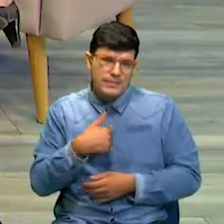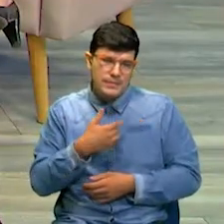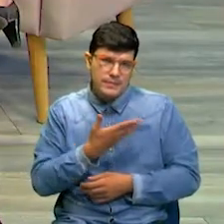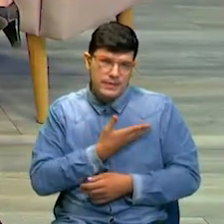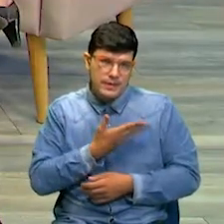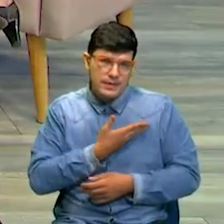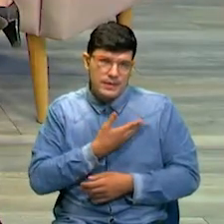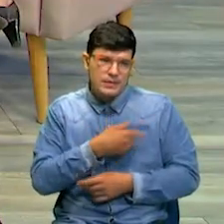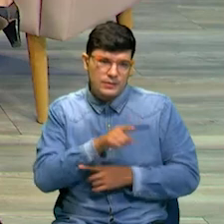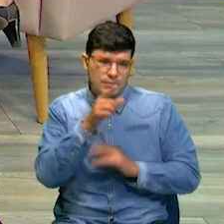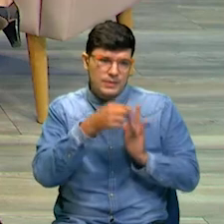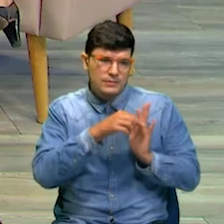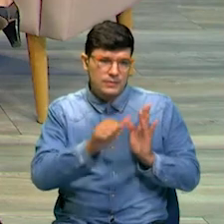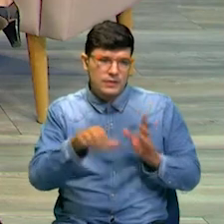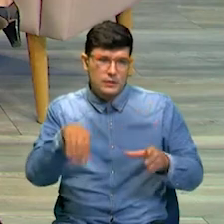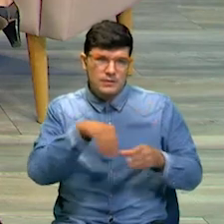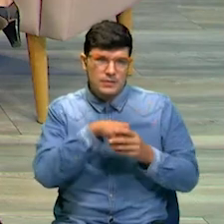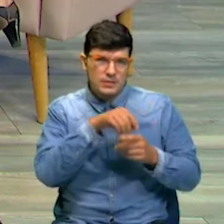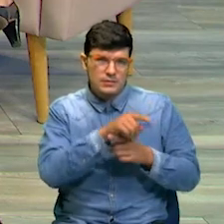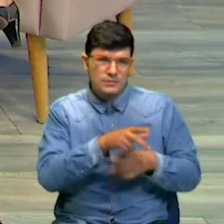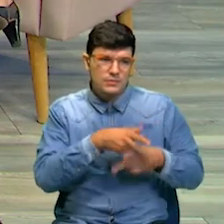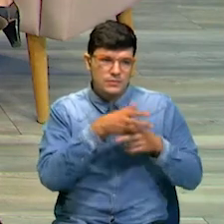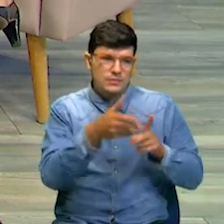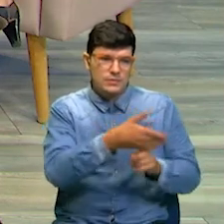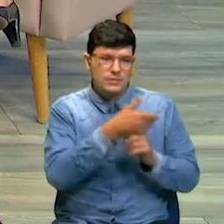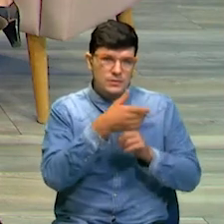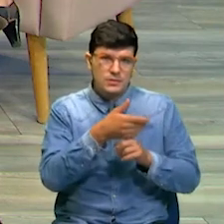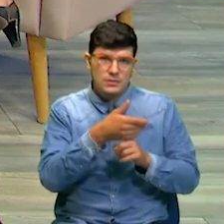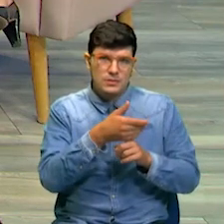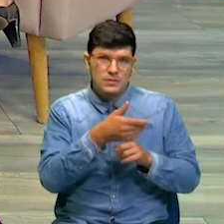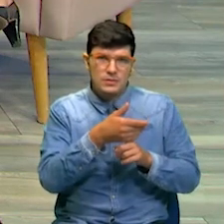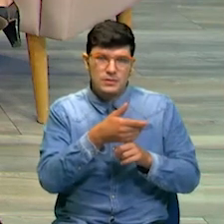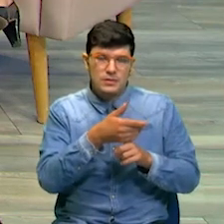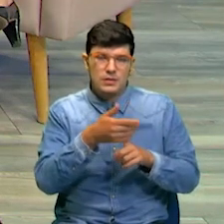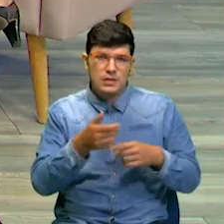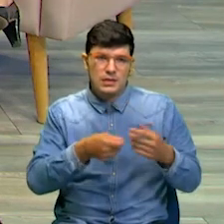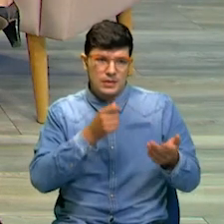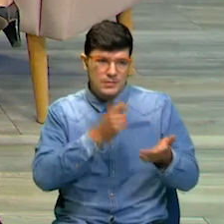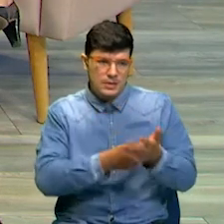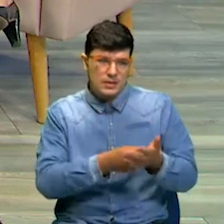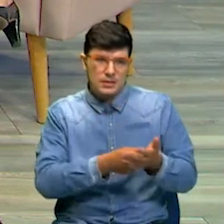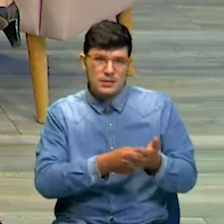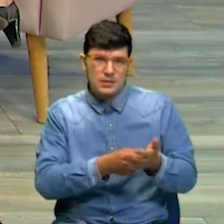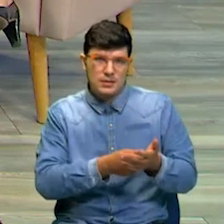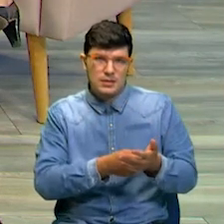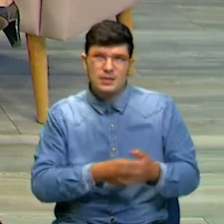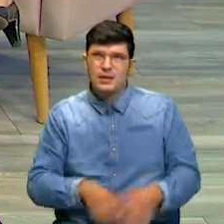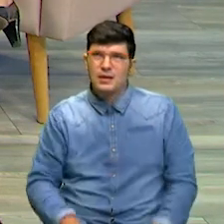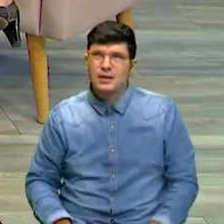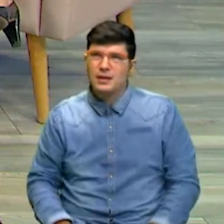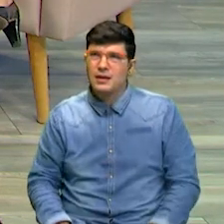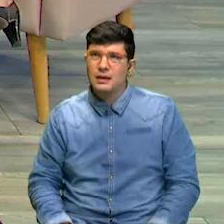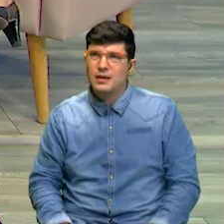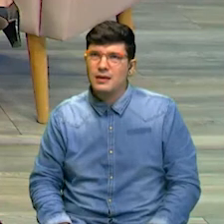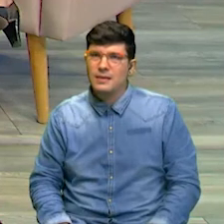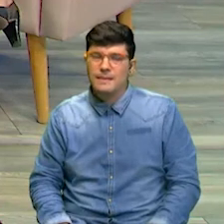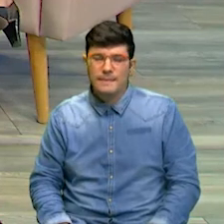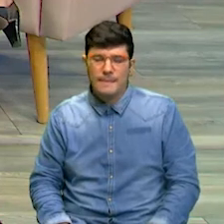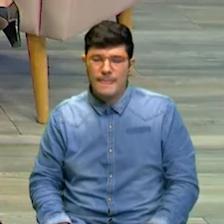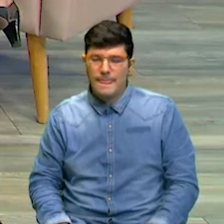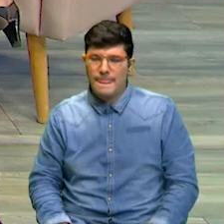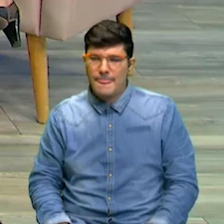guardería, ¿no? Y le están pagando la... La mamá, sí, señor, le escucho.